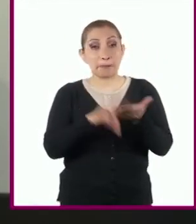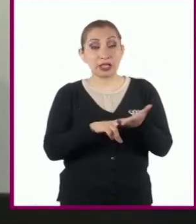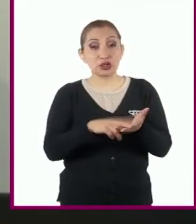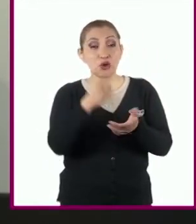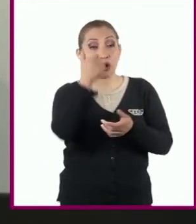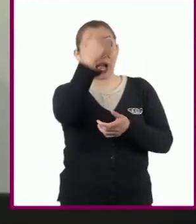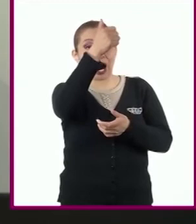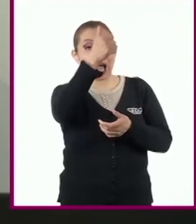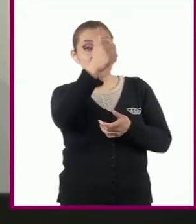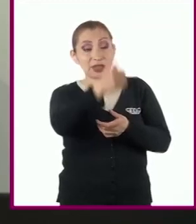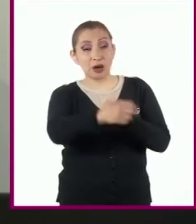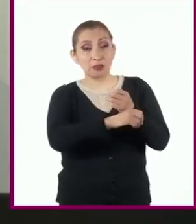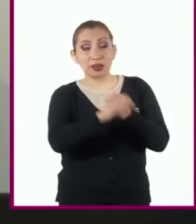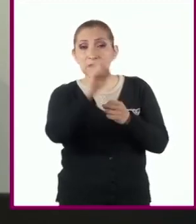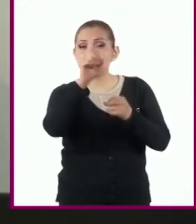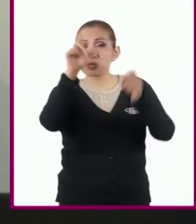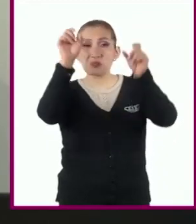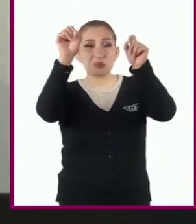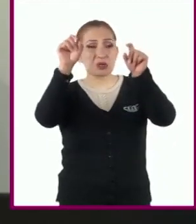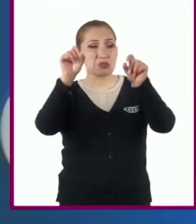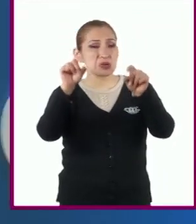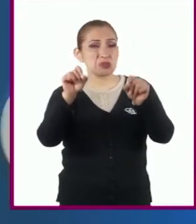por pieza es constante.